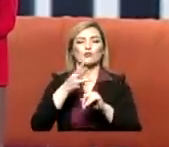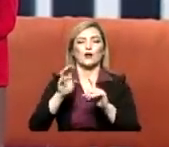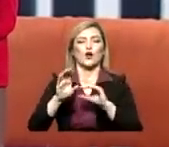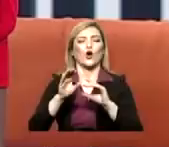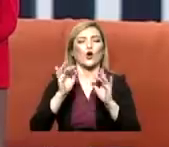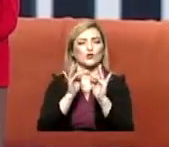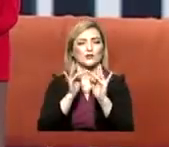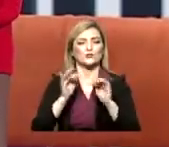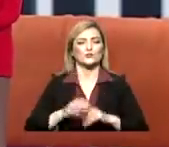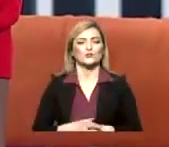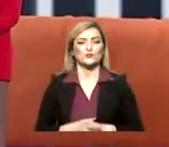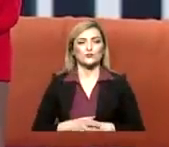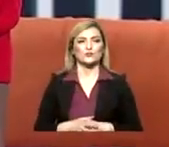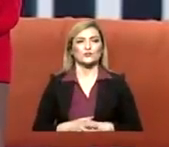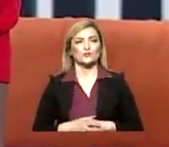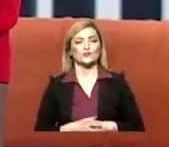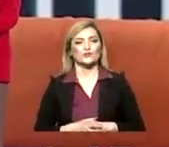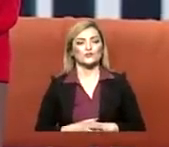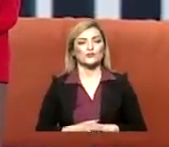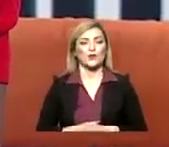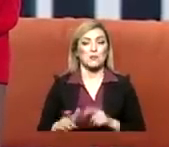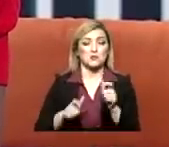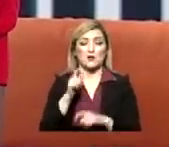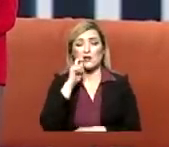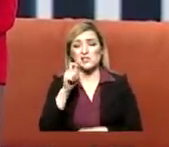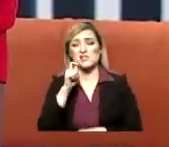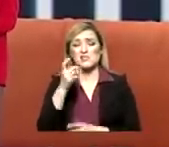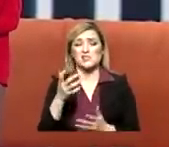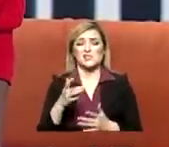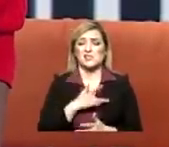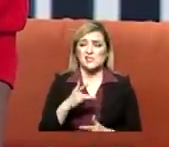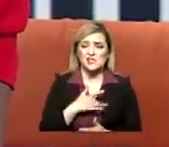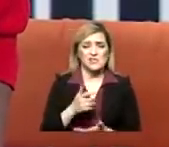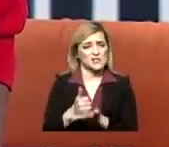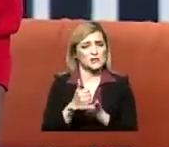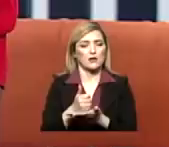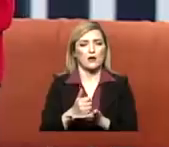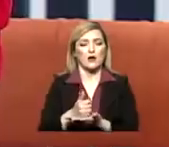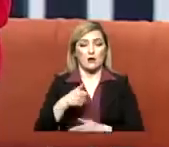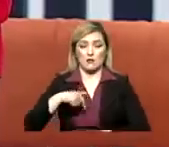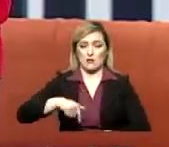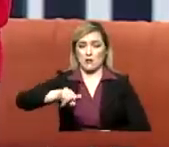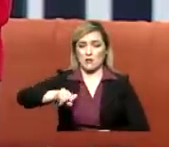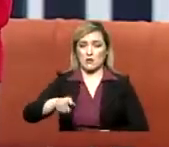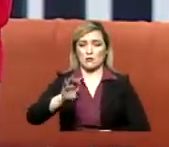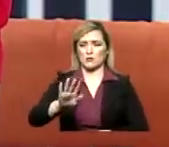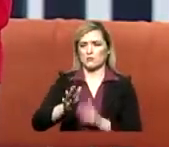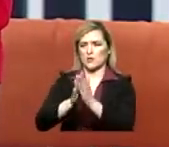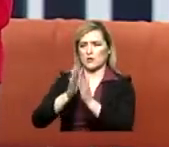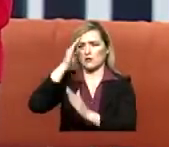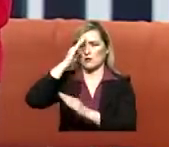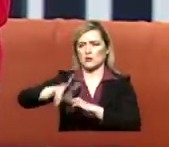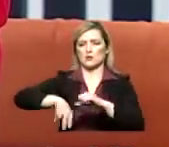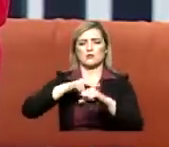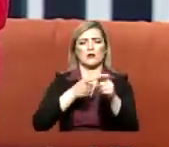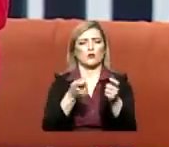diferentes líneas de contacto. Ahí escuchábamos el clamor de los vecinos, por eso desde aquí también les pedimos a la Policía Nacional para incremente los